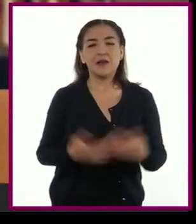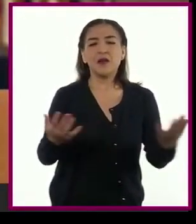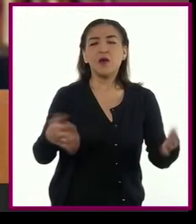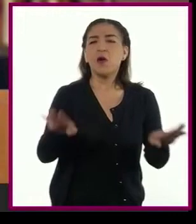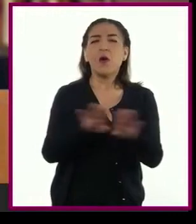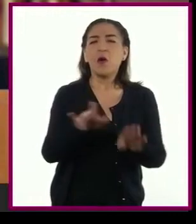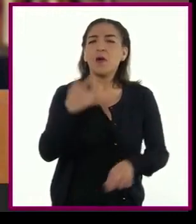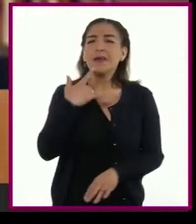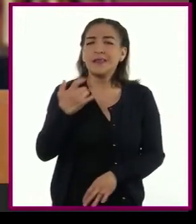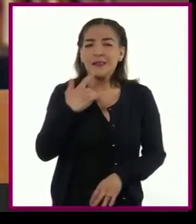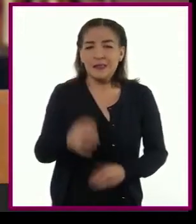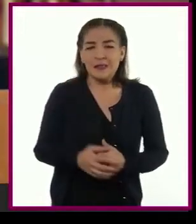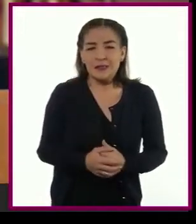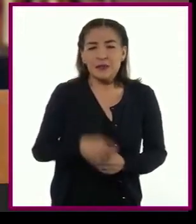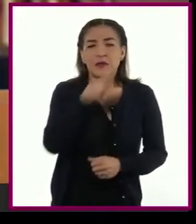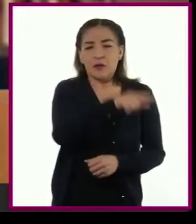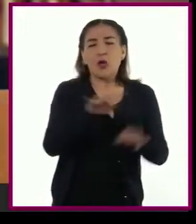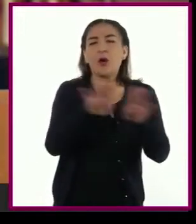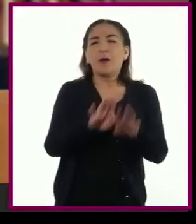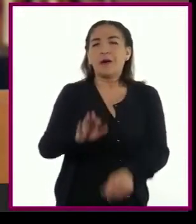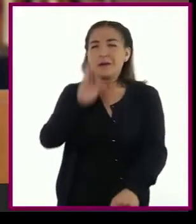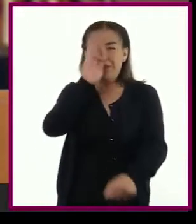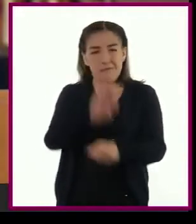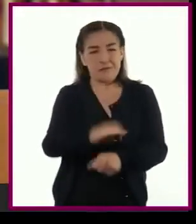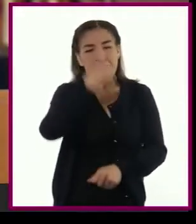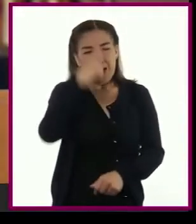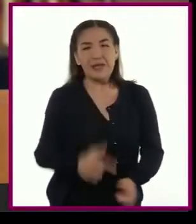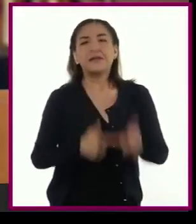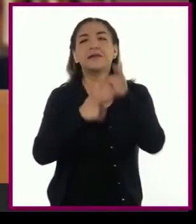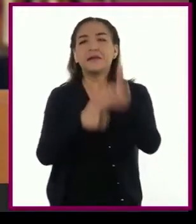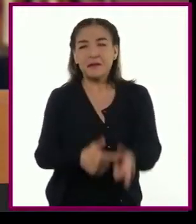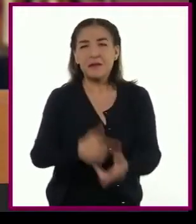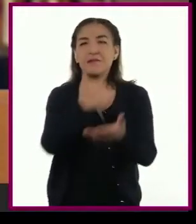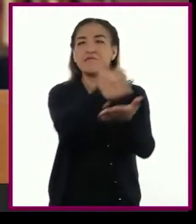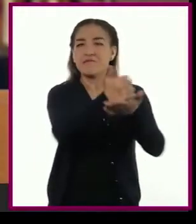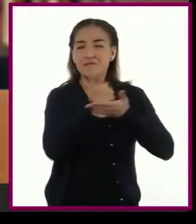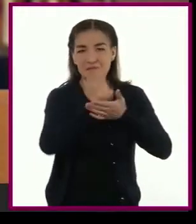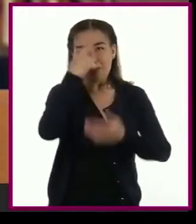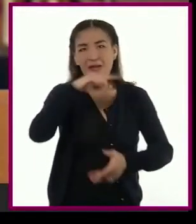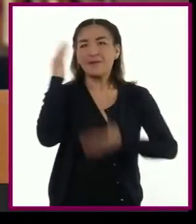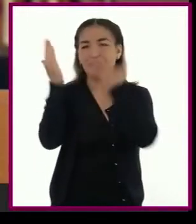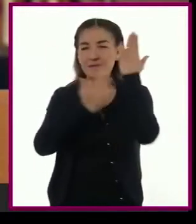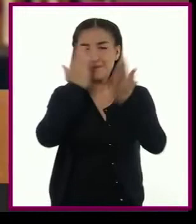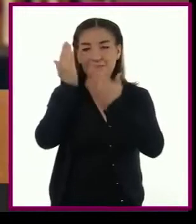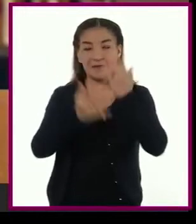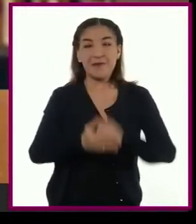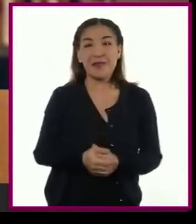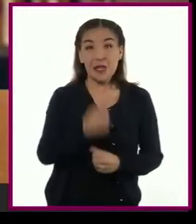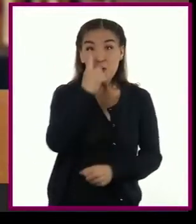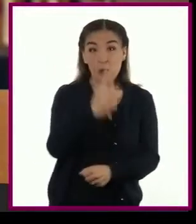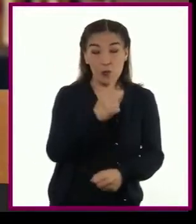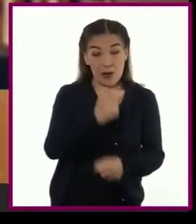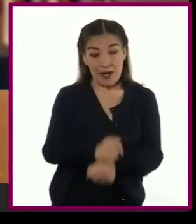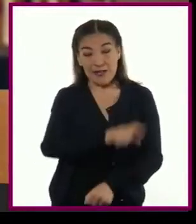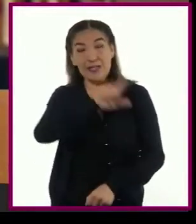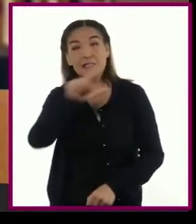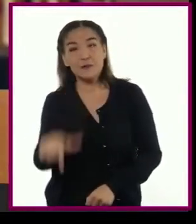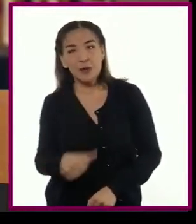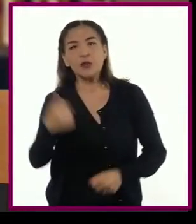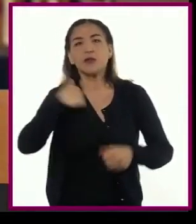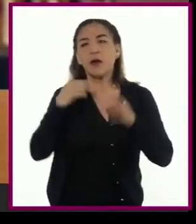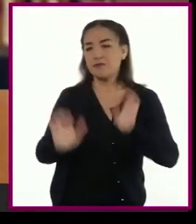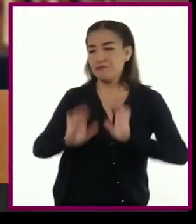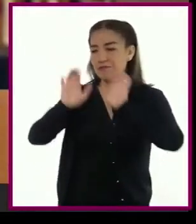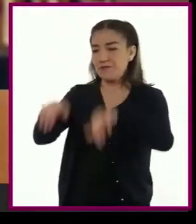logrando así su respaldo para continuar con mis estudios. Un año después ingresé